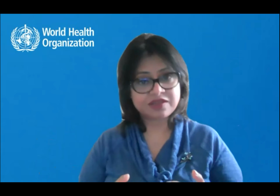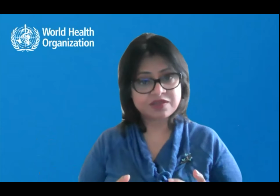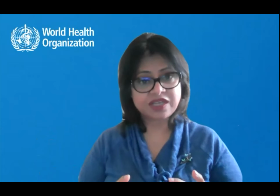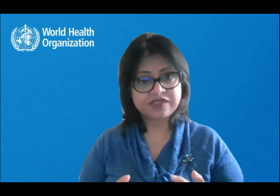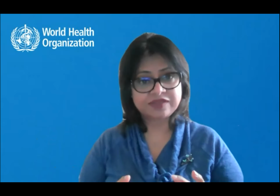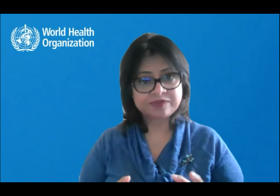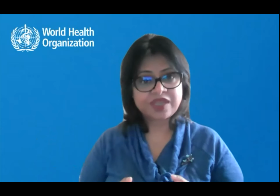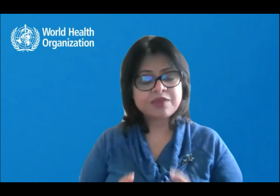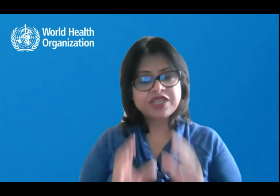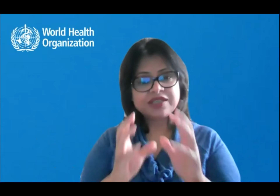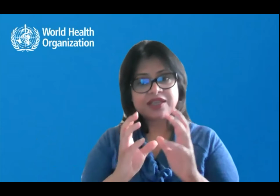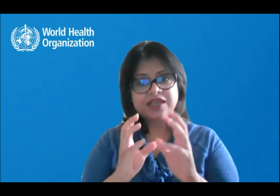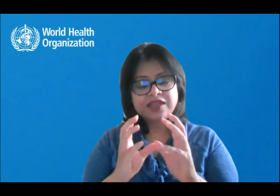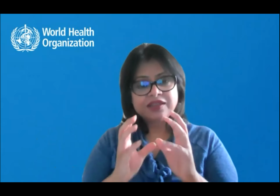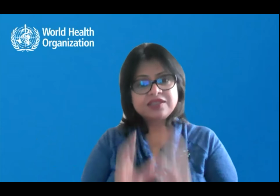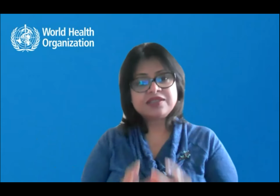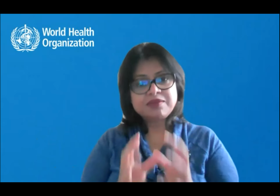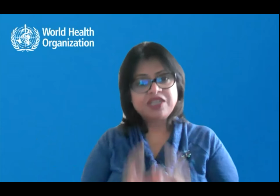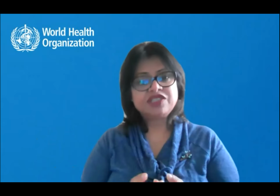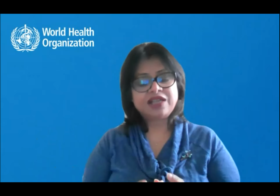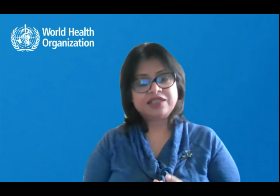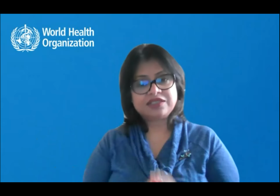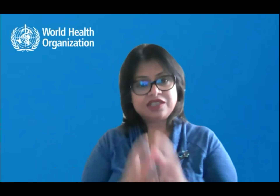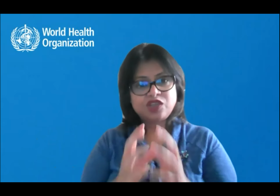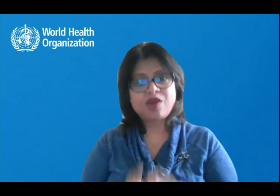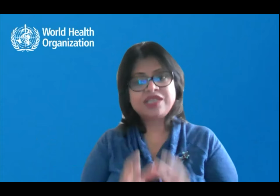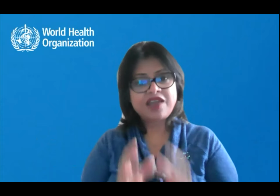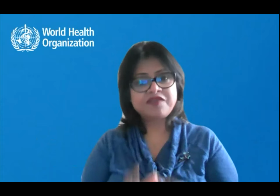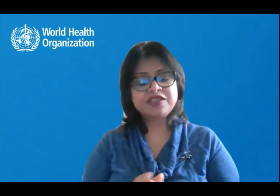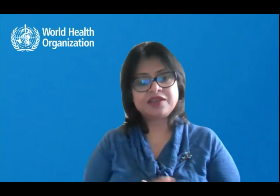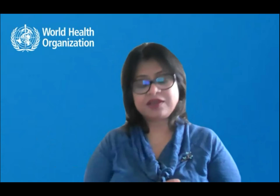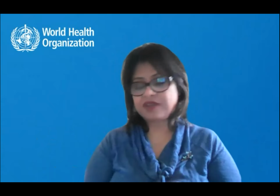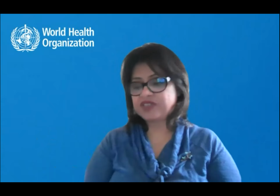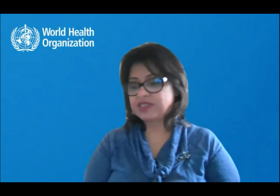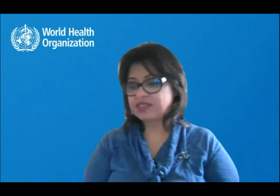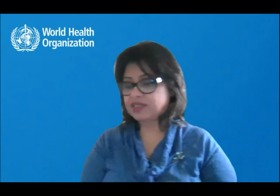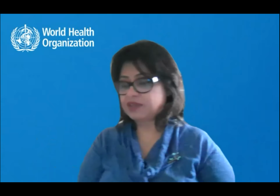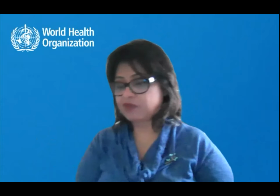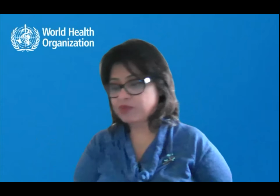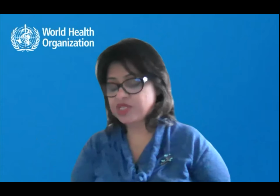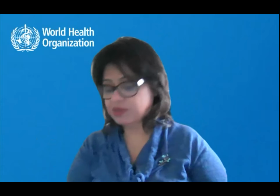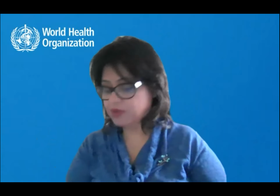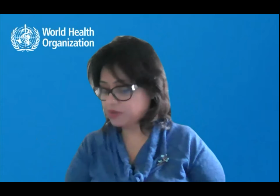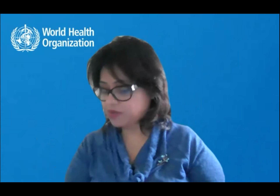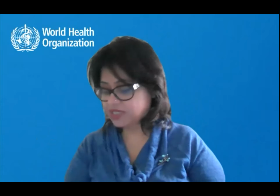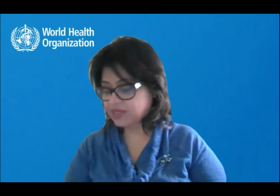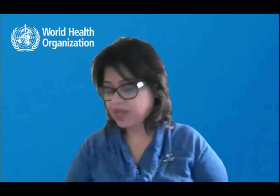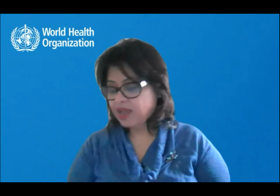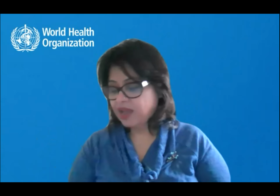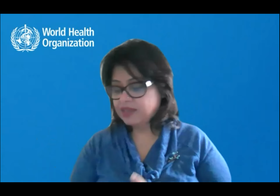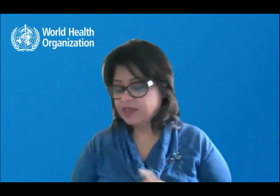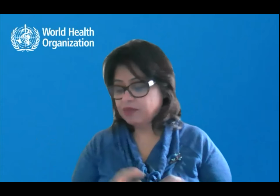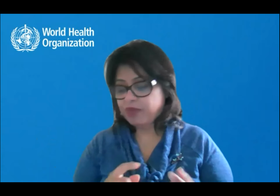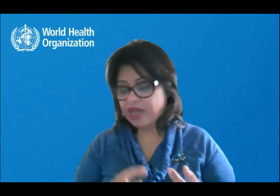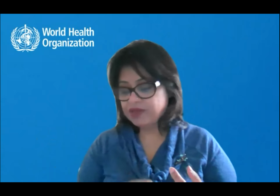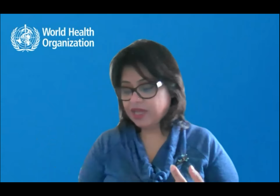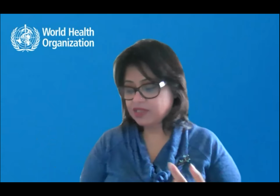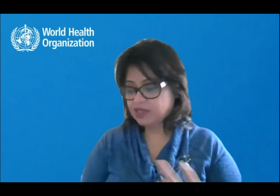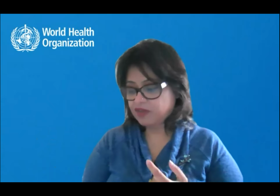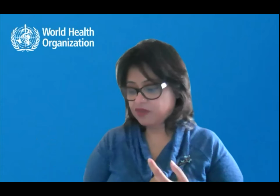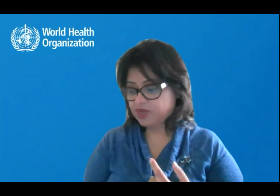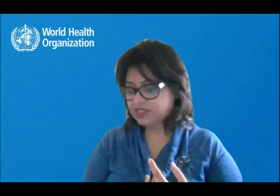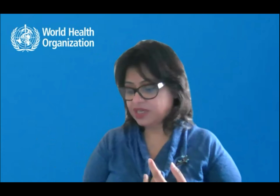que resalta la necesidad de evaluar el riesgo a nivel país, porque ese es el riesgo principal, no tener la evidencia y la